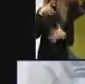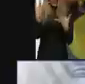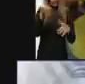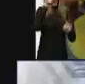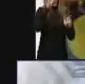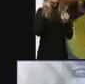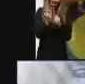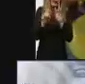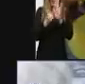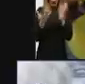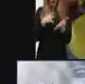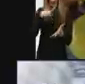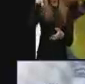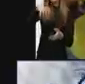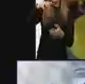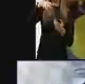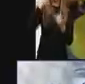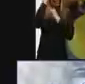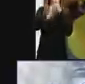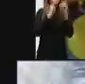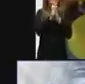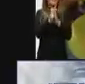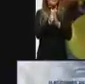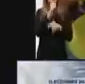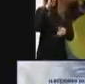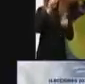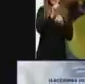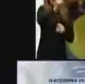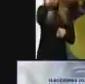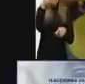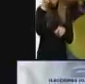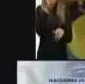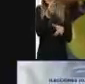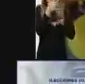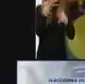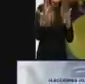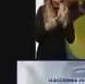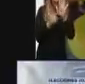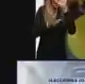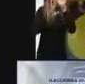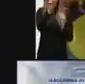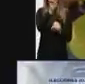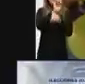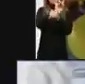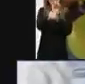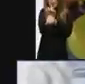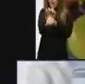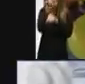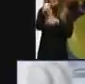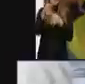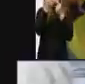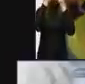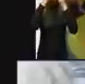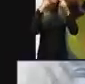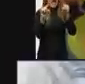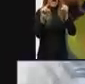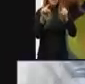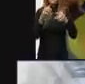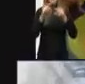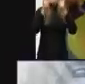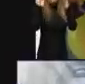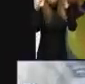de las plataformas digitales. Hemos visto también que tan solo a 12 minutos de esta publicación alcanzó más de